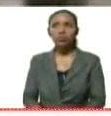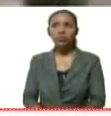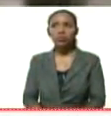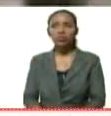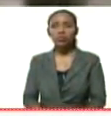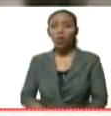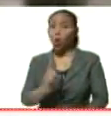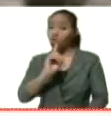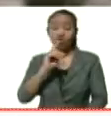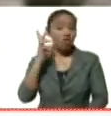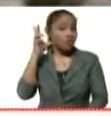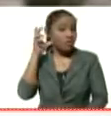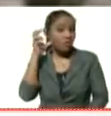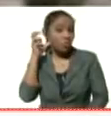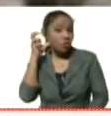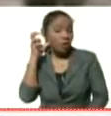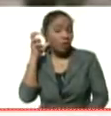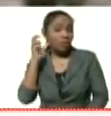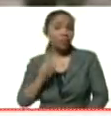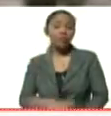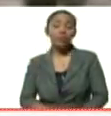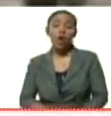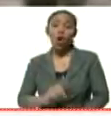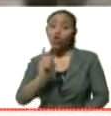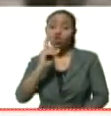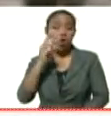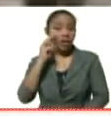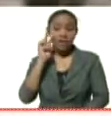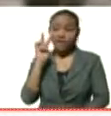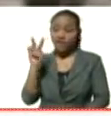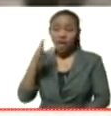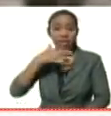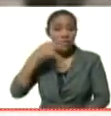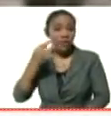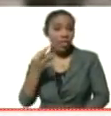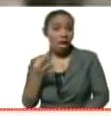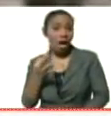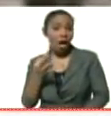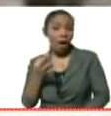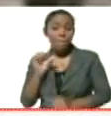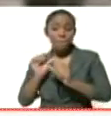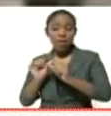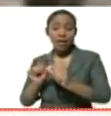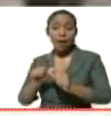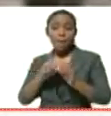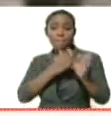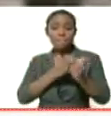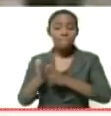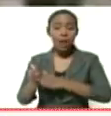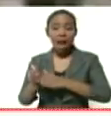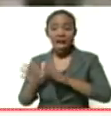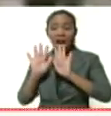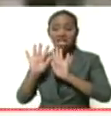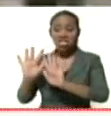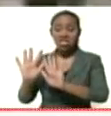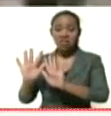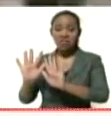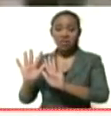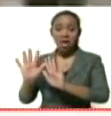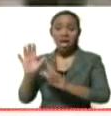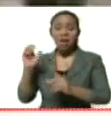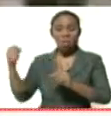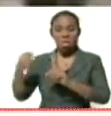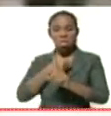¿No quieren oír? ¿No quieren ver la realidad? ¿Mantienen sus planes miserables de